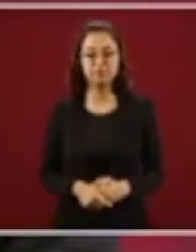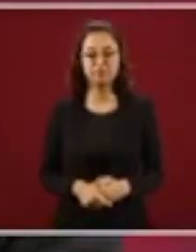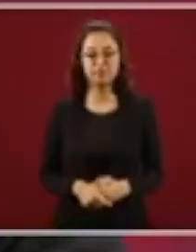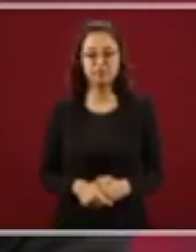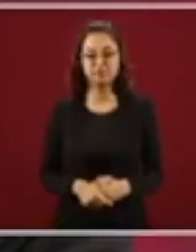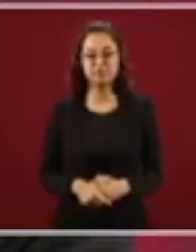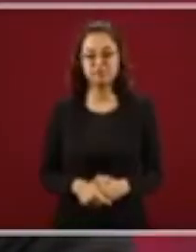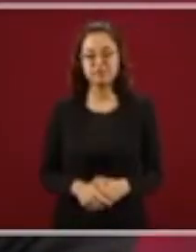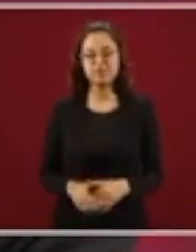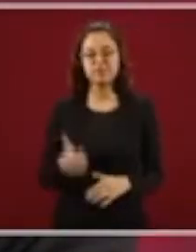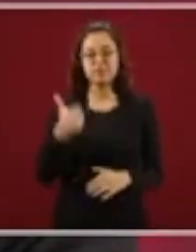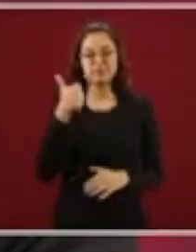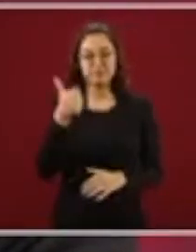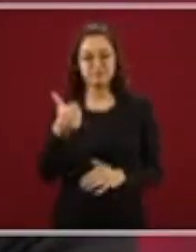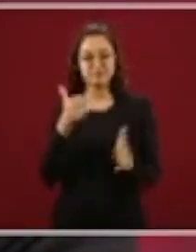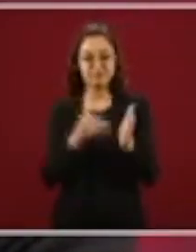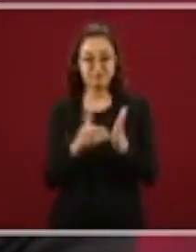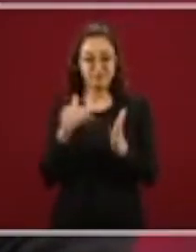cachitos,